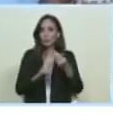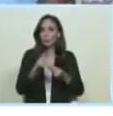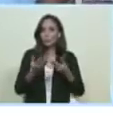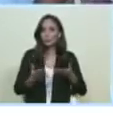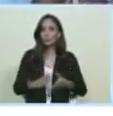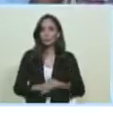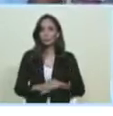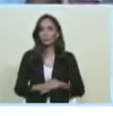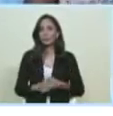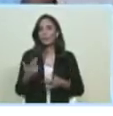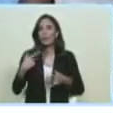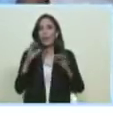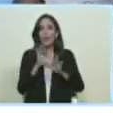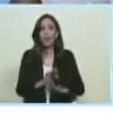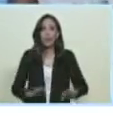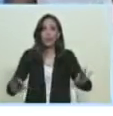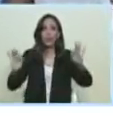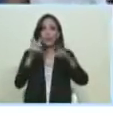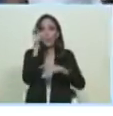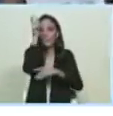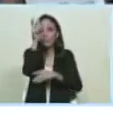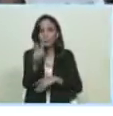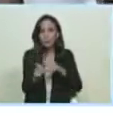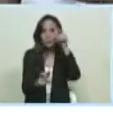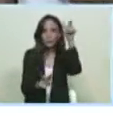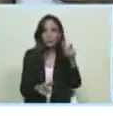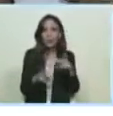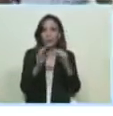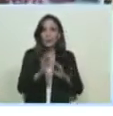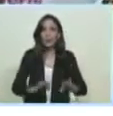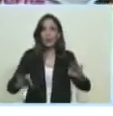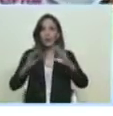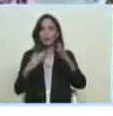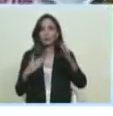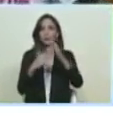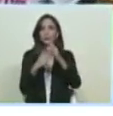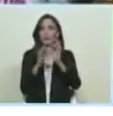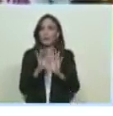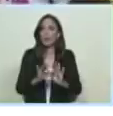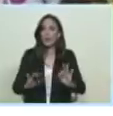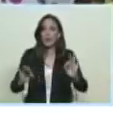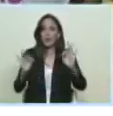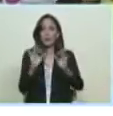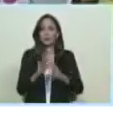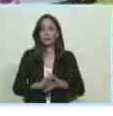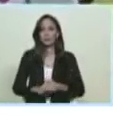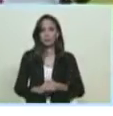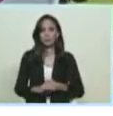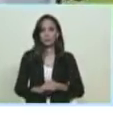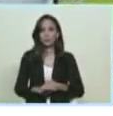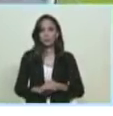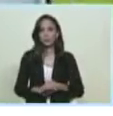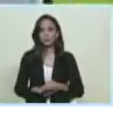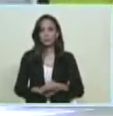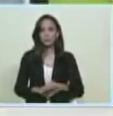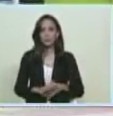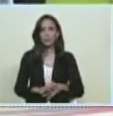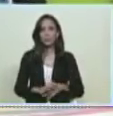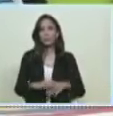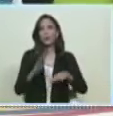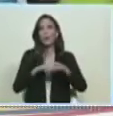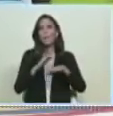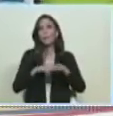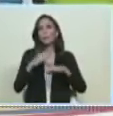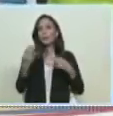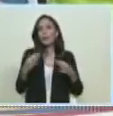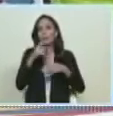que nada ni nadie nos ha detenido, ni nadie, nada ni nadie nos va a detener. ¿Por qué lo